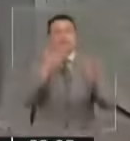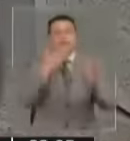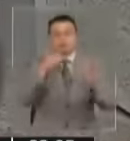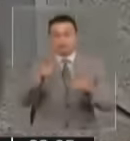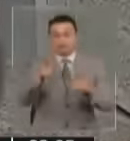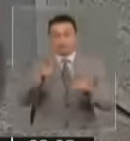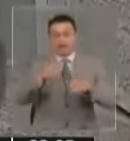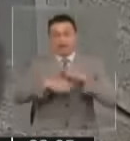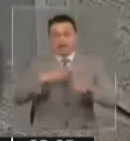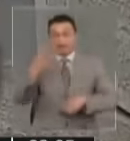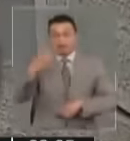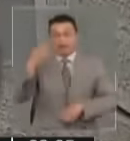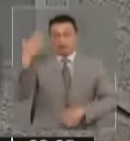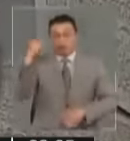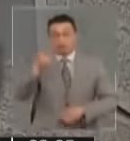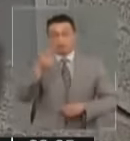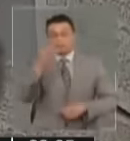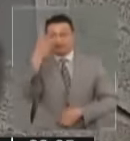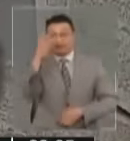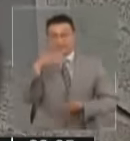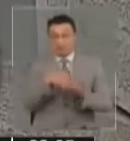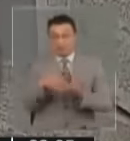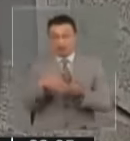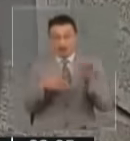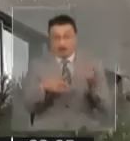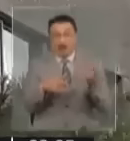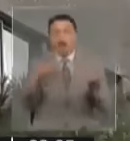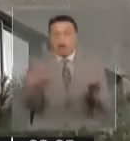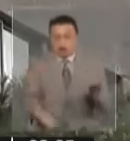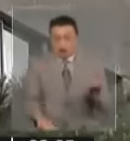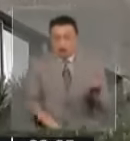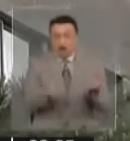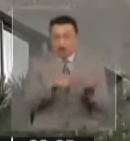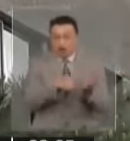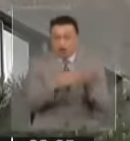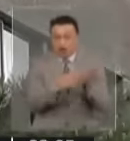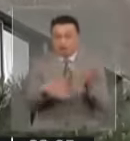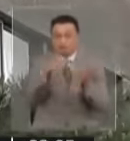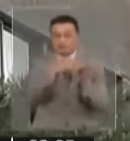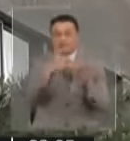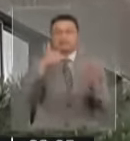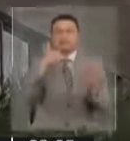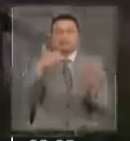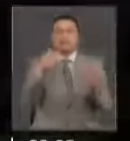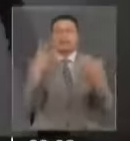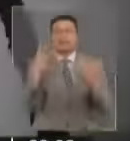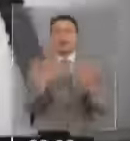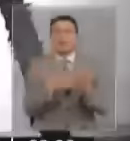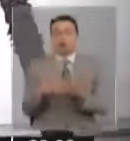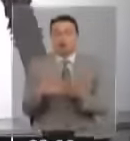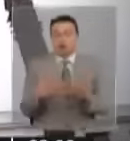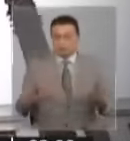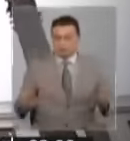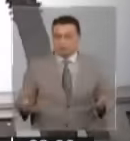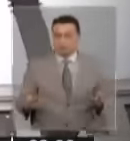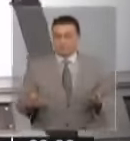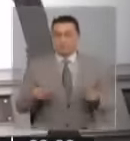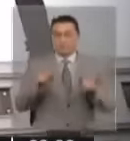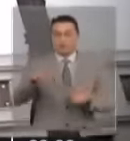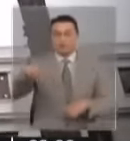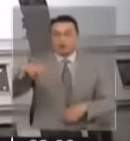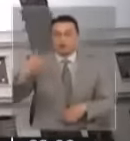este departamento costaba 30 millones de pesos, hoy el valor es de 63 millones. Ñuñoa es una de las